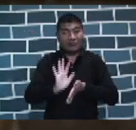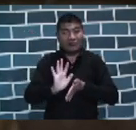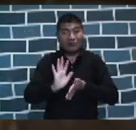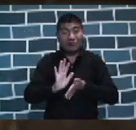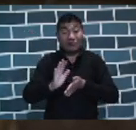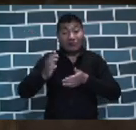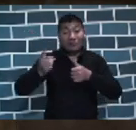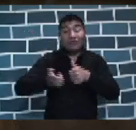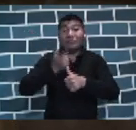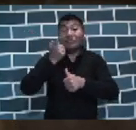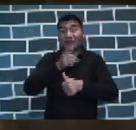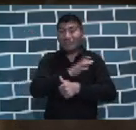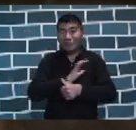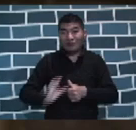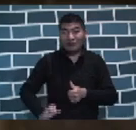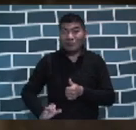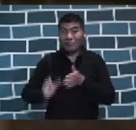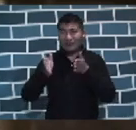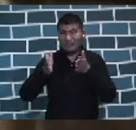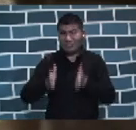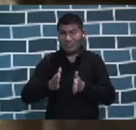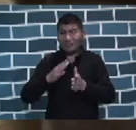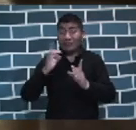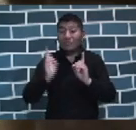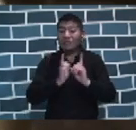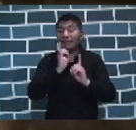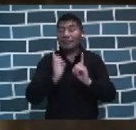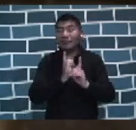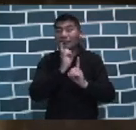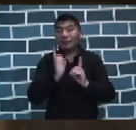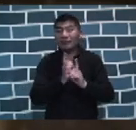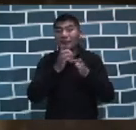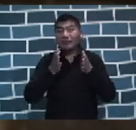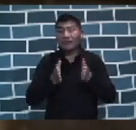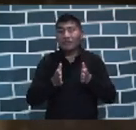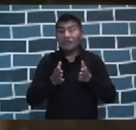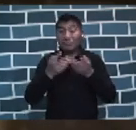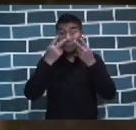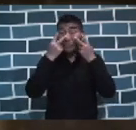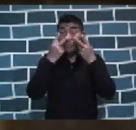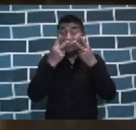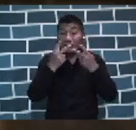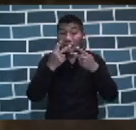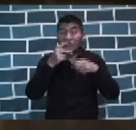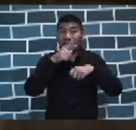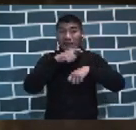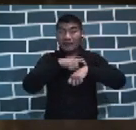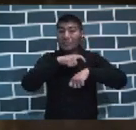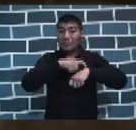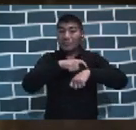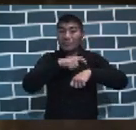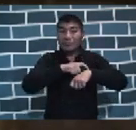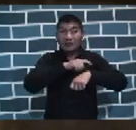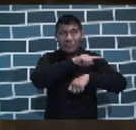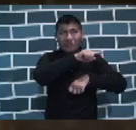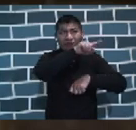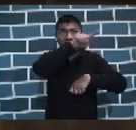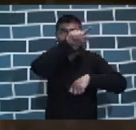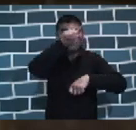primeros cristianos los discípulos habían visto el acontecimiento externo